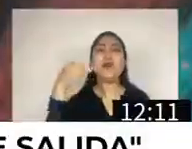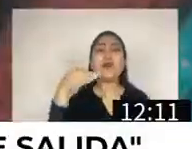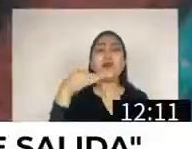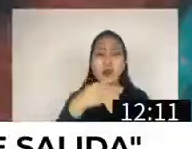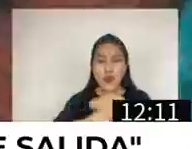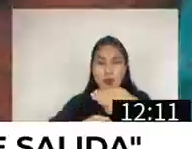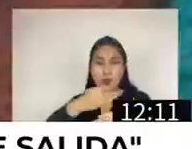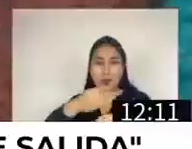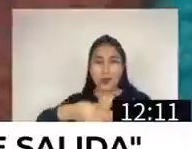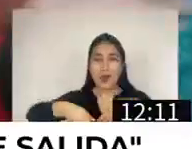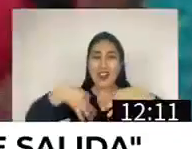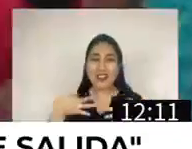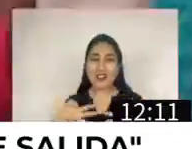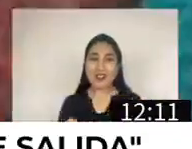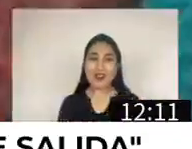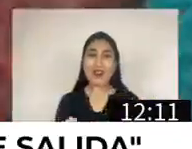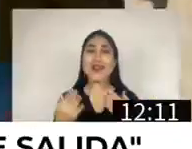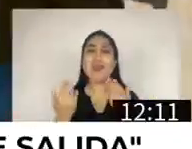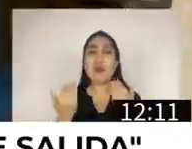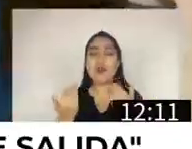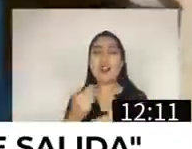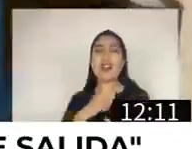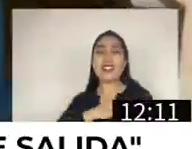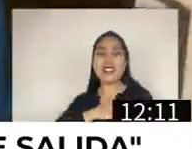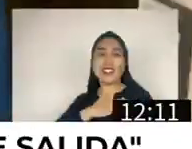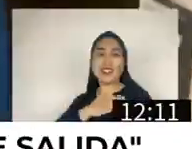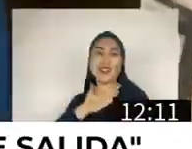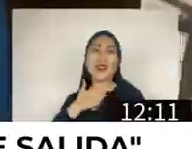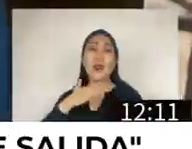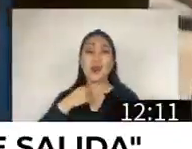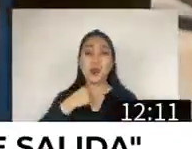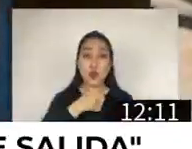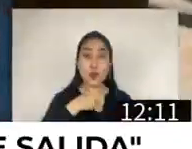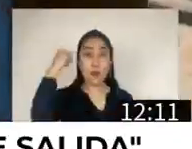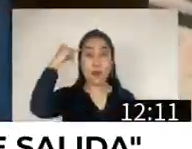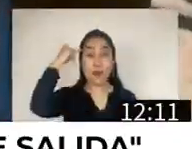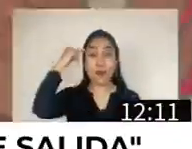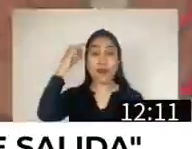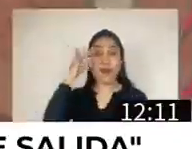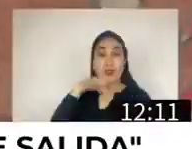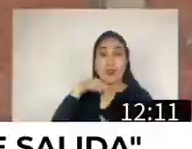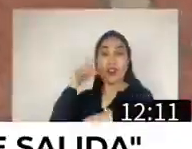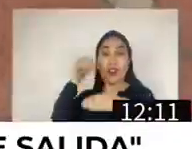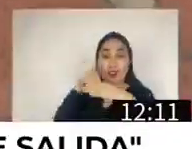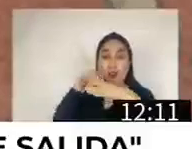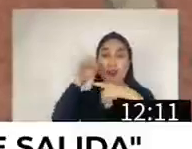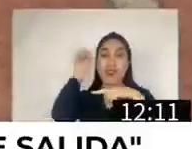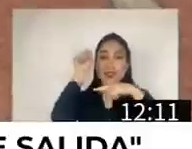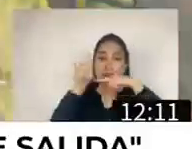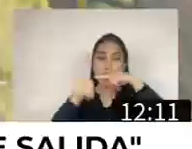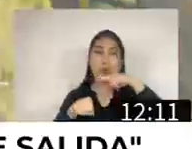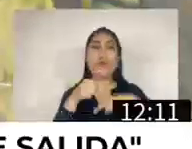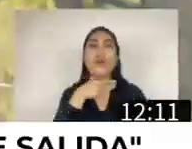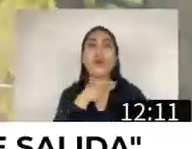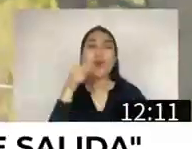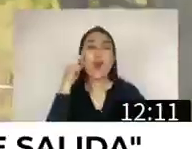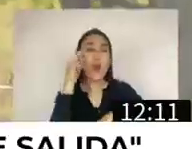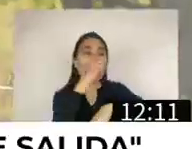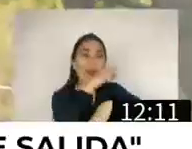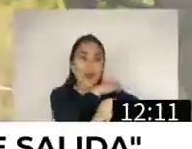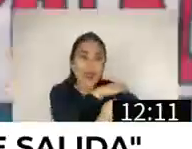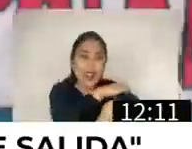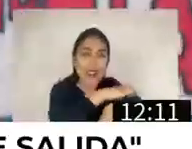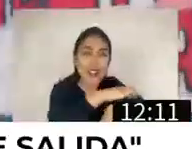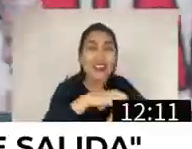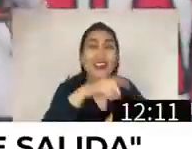César Villalobos, tiqui tiqui ti, ya llegaron los bots con el tremendo ají. Cecilia Almarza dice, hermosa